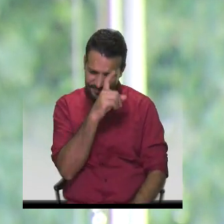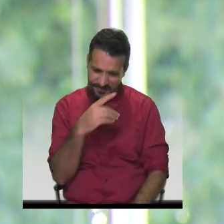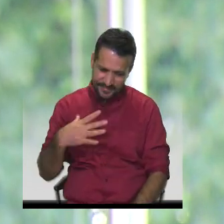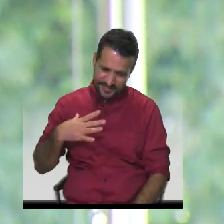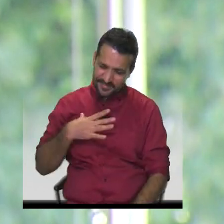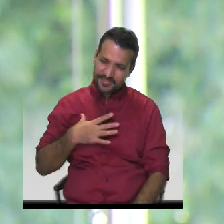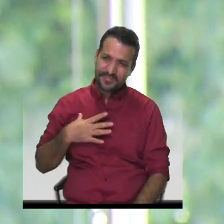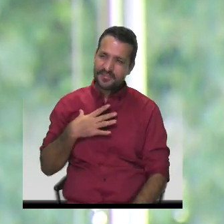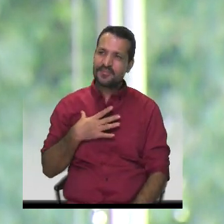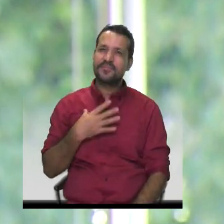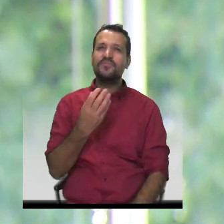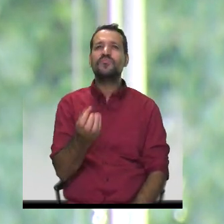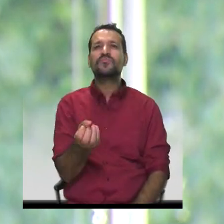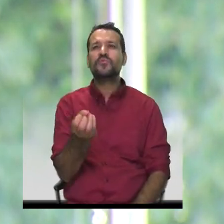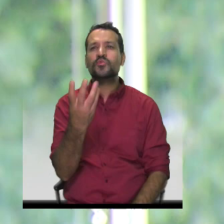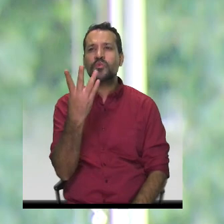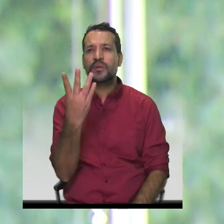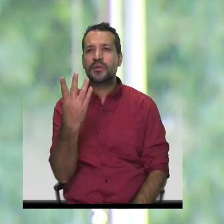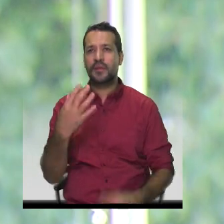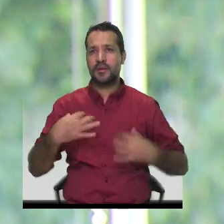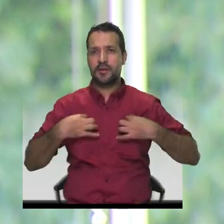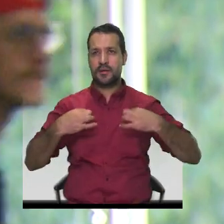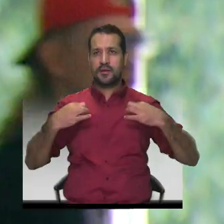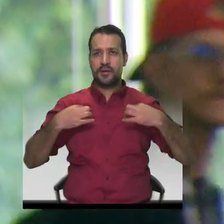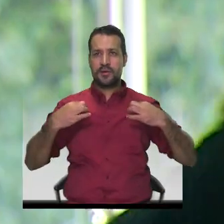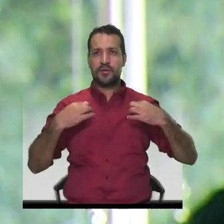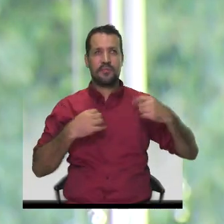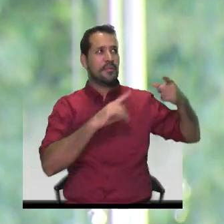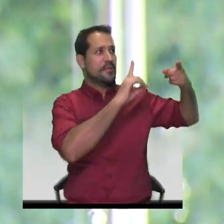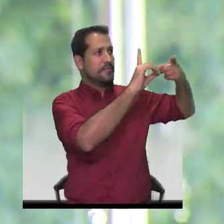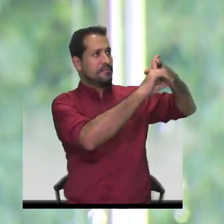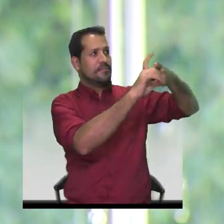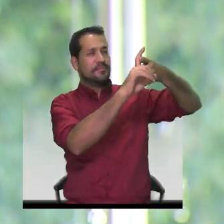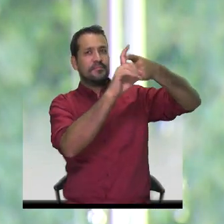ropa tienen nuestros clientes que no se ponen en sus armarios?